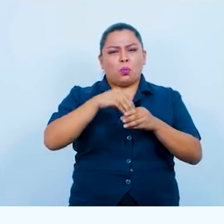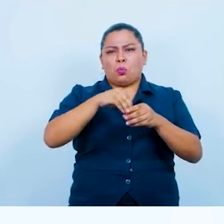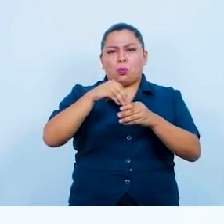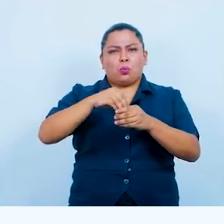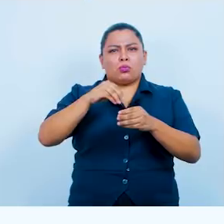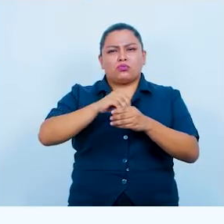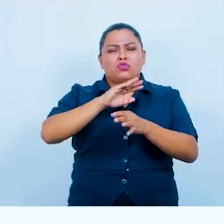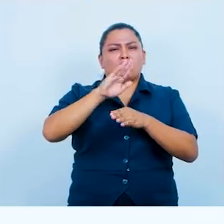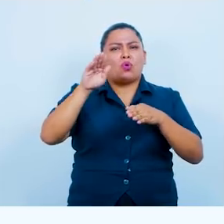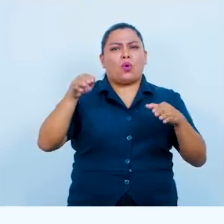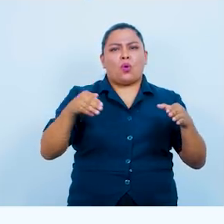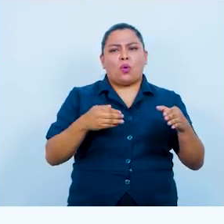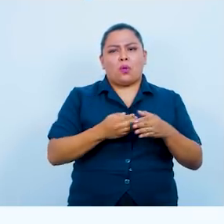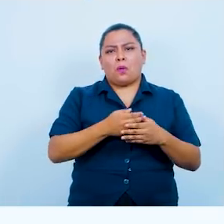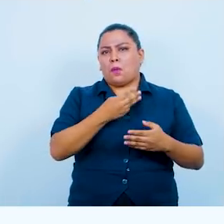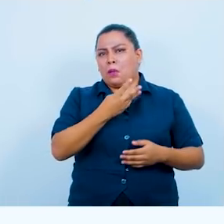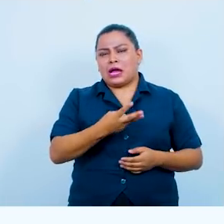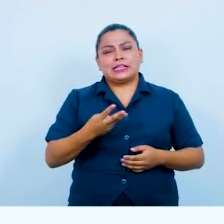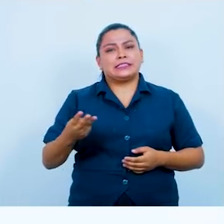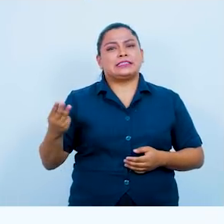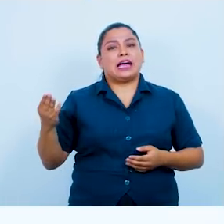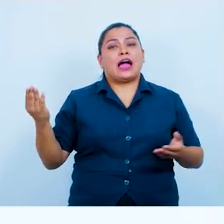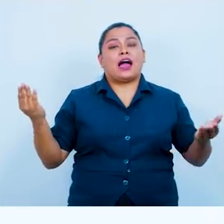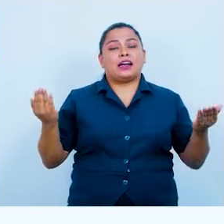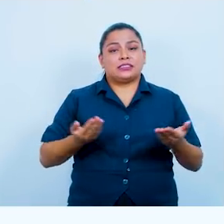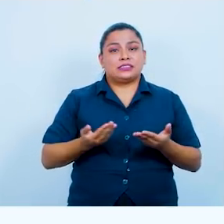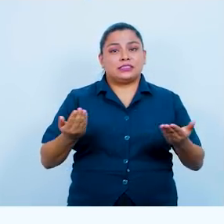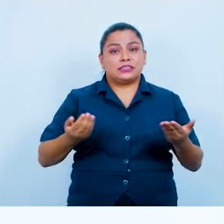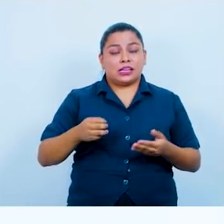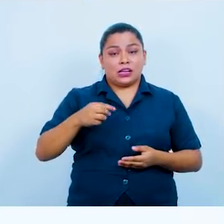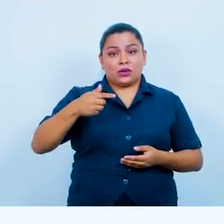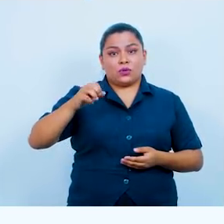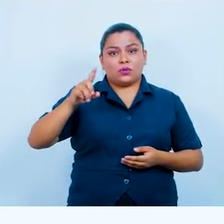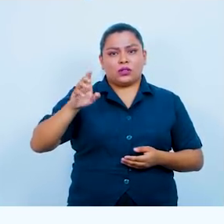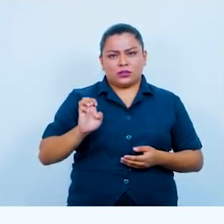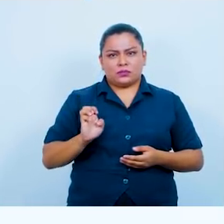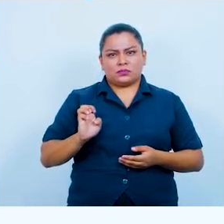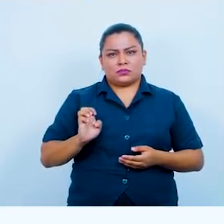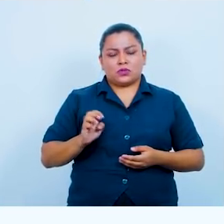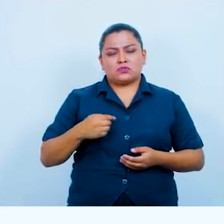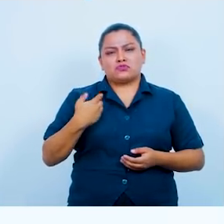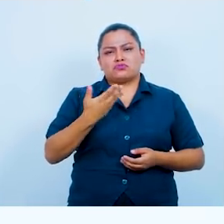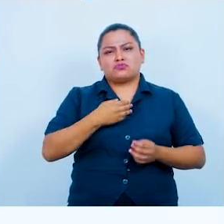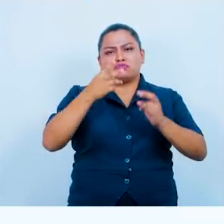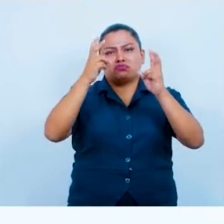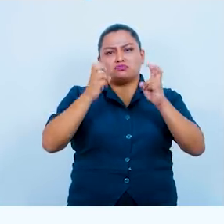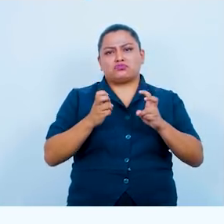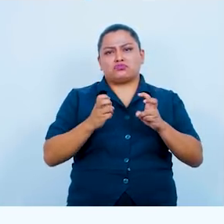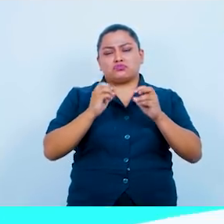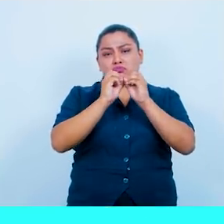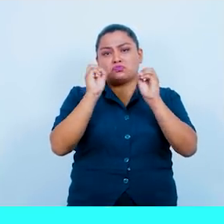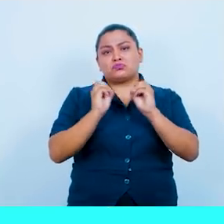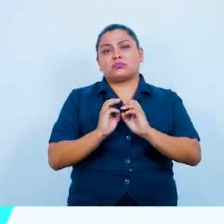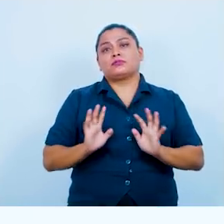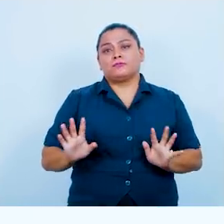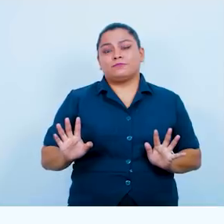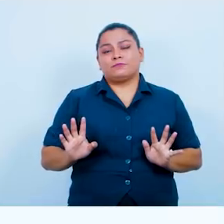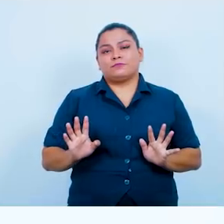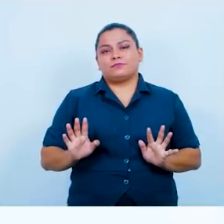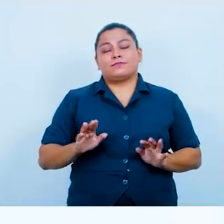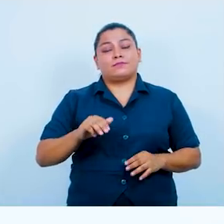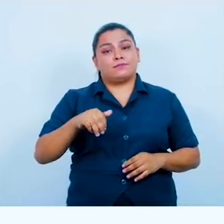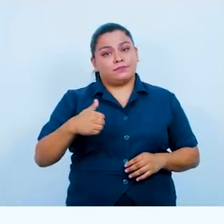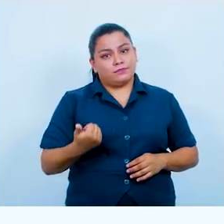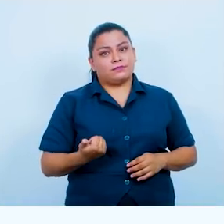resguardar todos los materiales producidos en el workspace o los que deseemos cargar en el espacio. Por